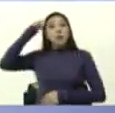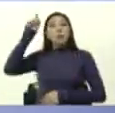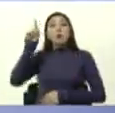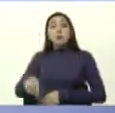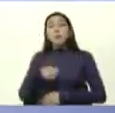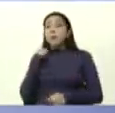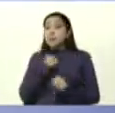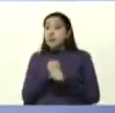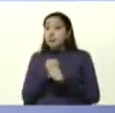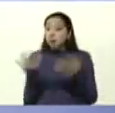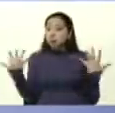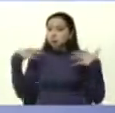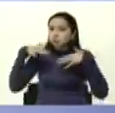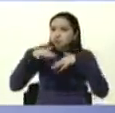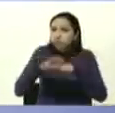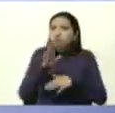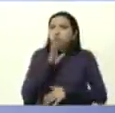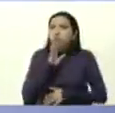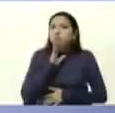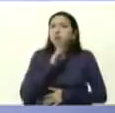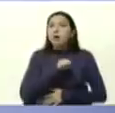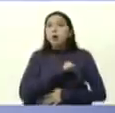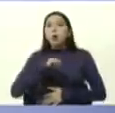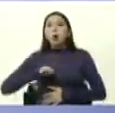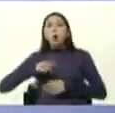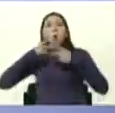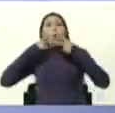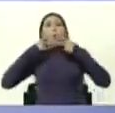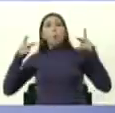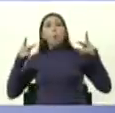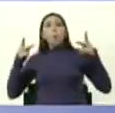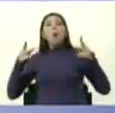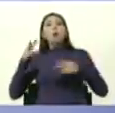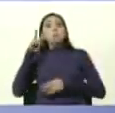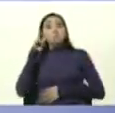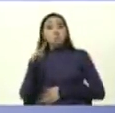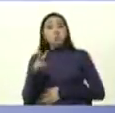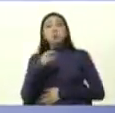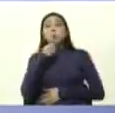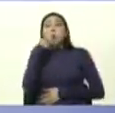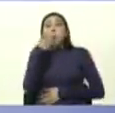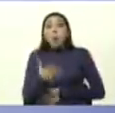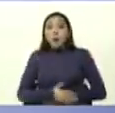trabajo articulado banca pública y privada con el visto bueno y el